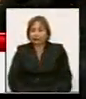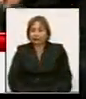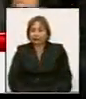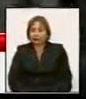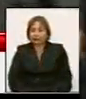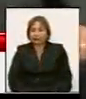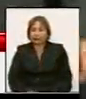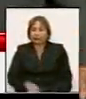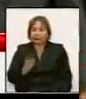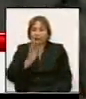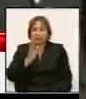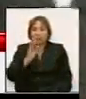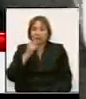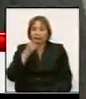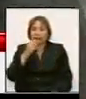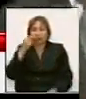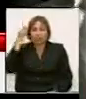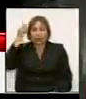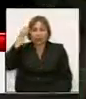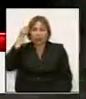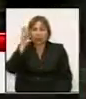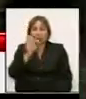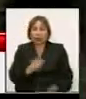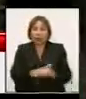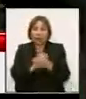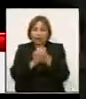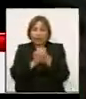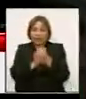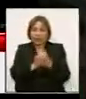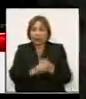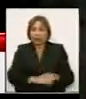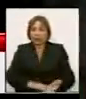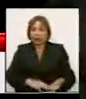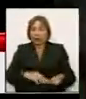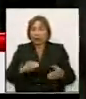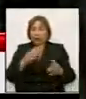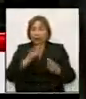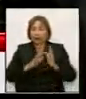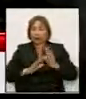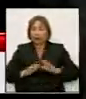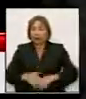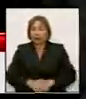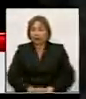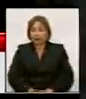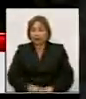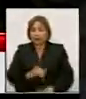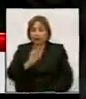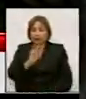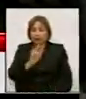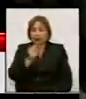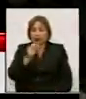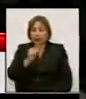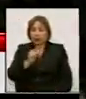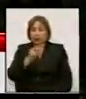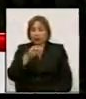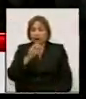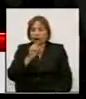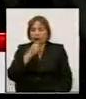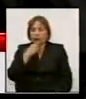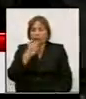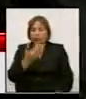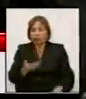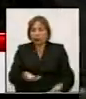se despide al político, al amigo. Descanse en paz, don Juan Inchausti Vargas. Esta es